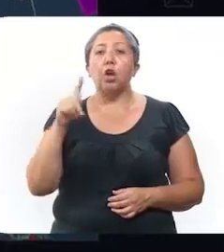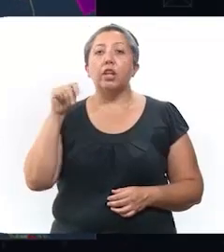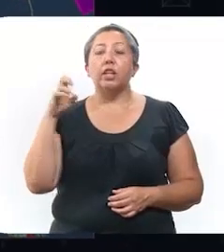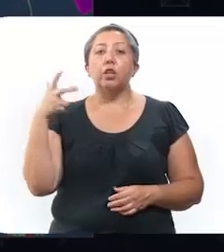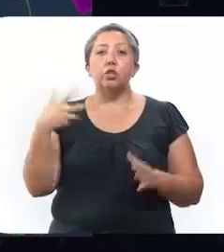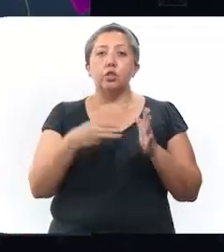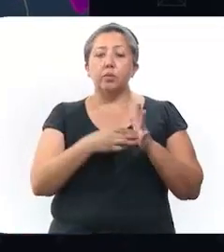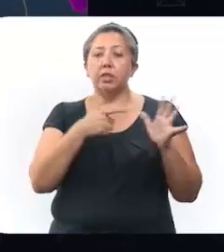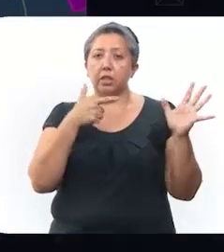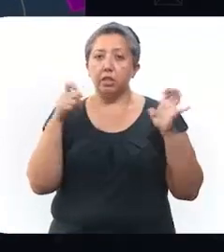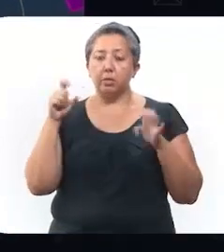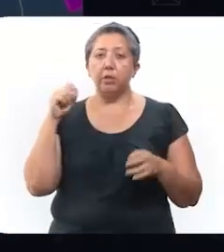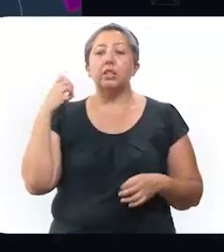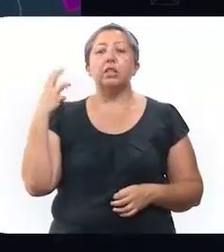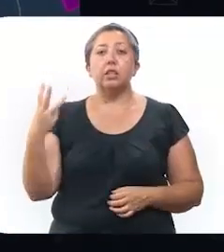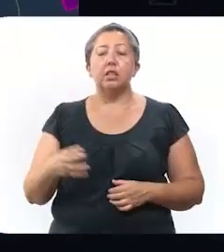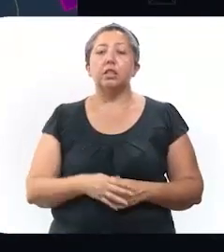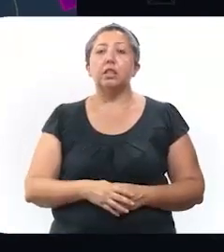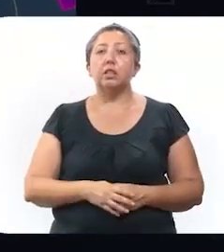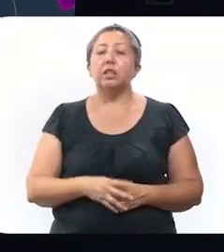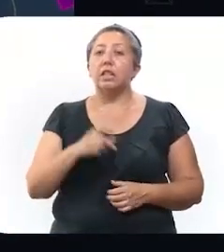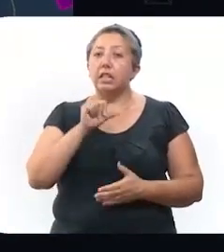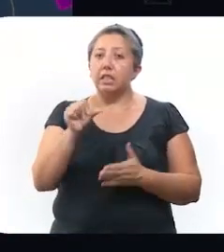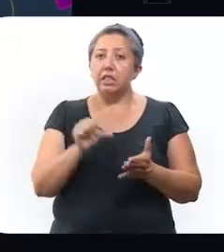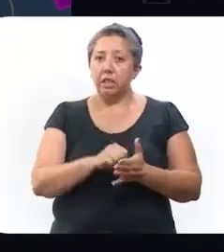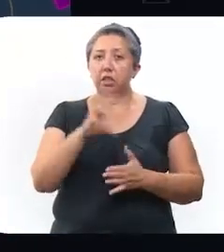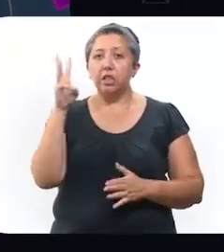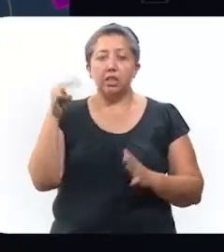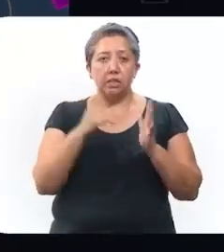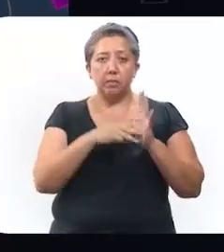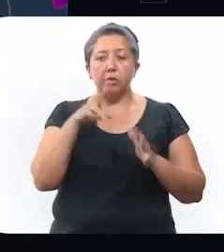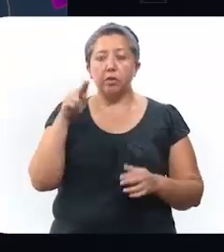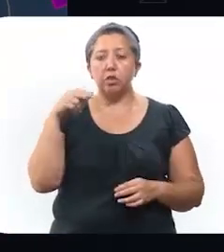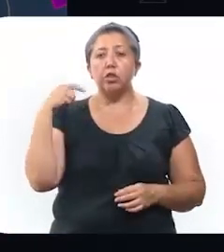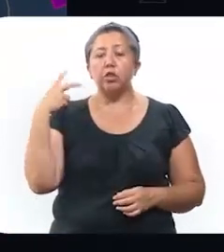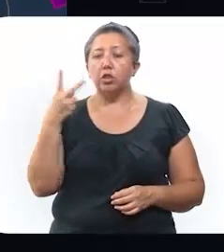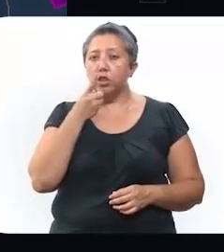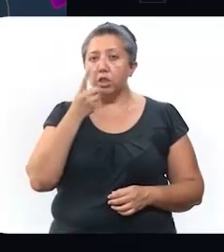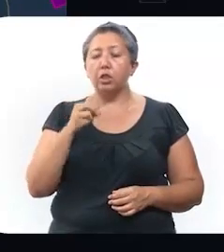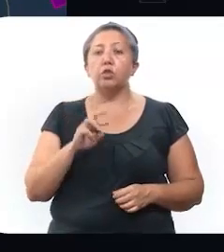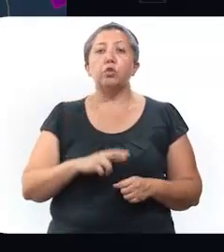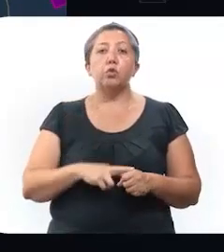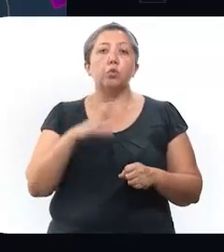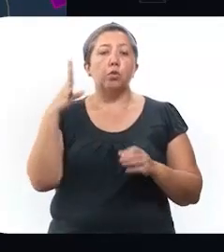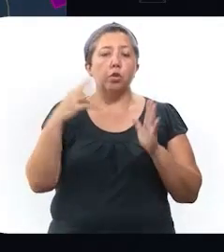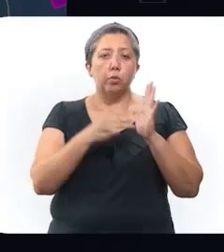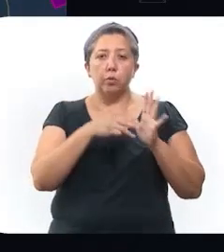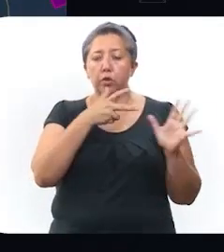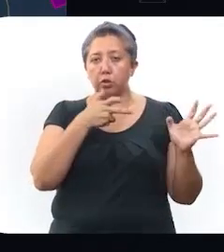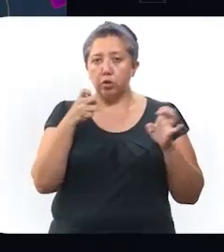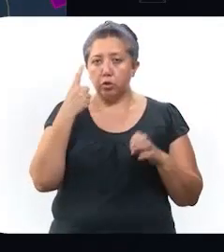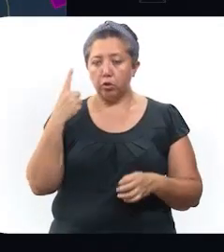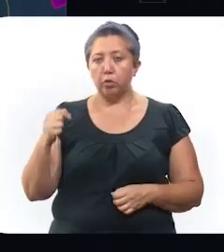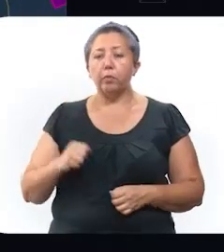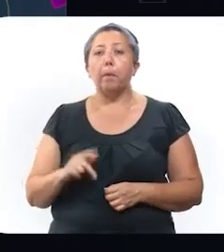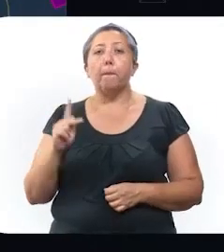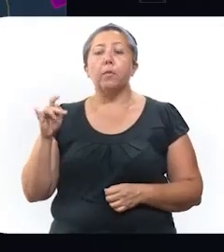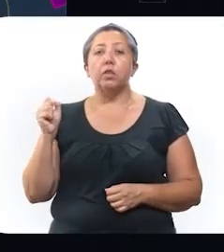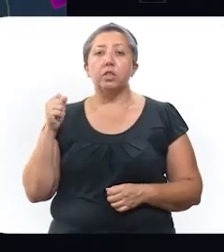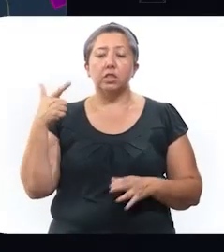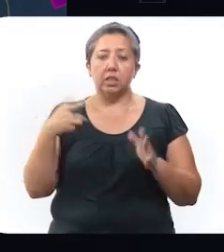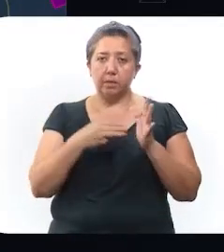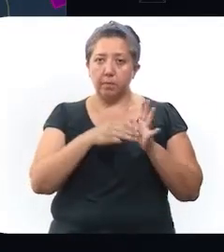oriente 8.723, en la zona centro 3.082, en la zona sur 4.801 y en la zona